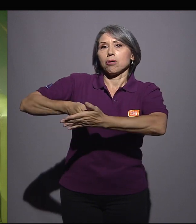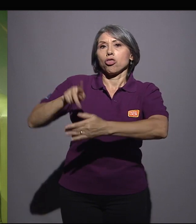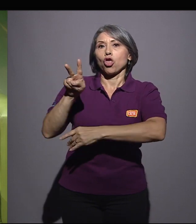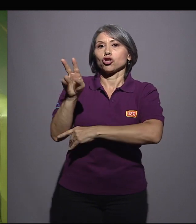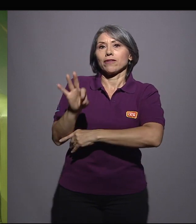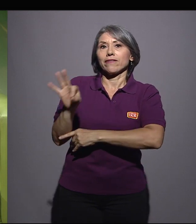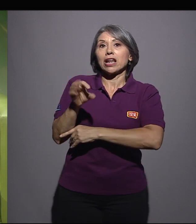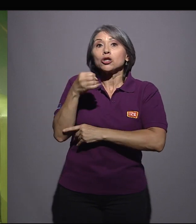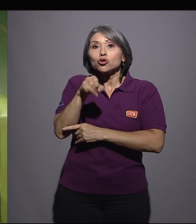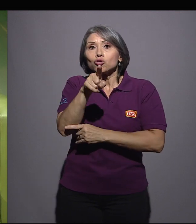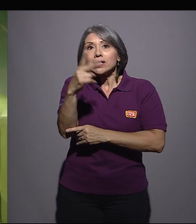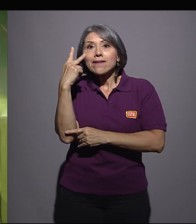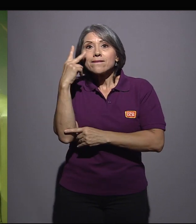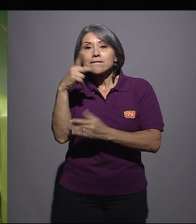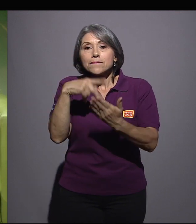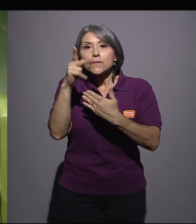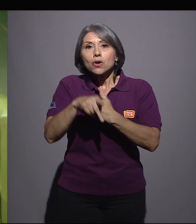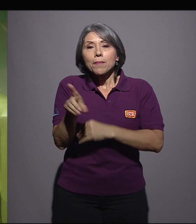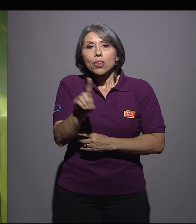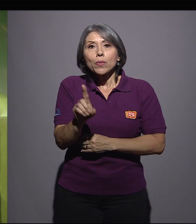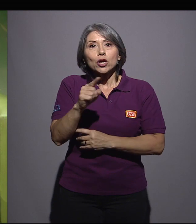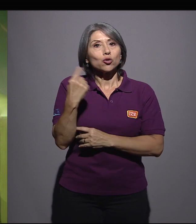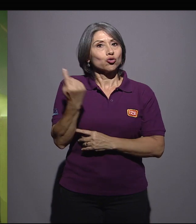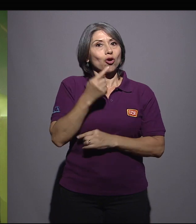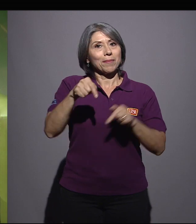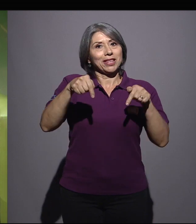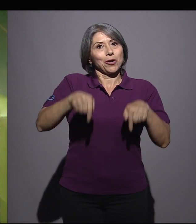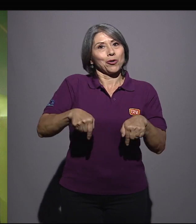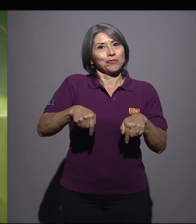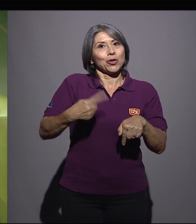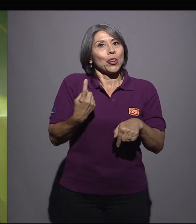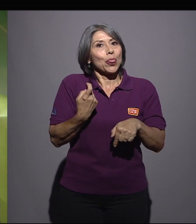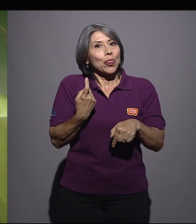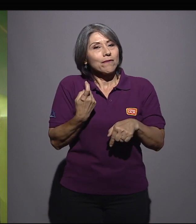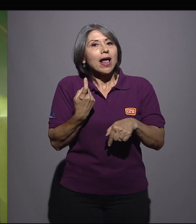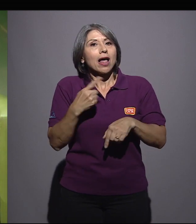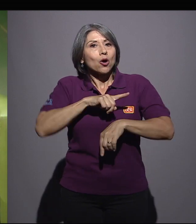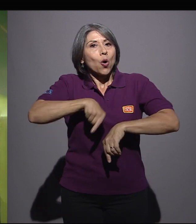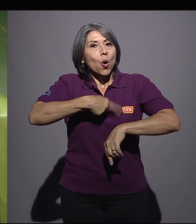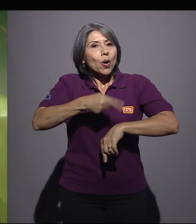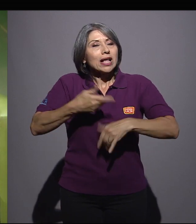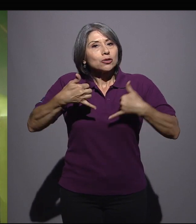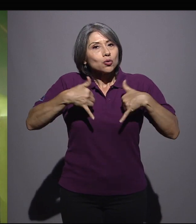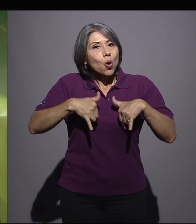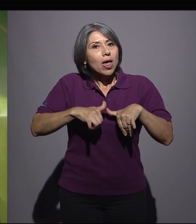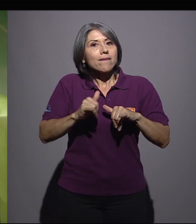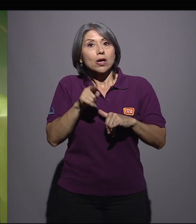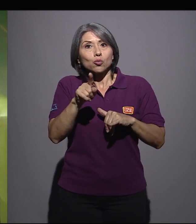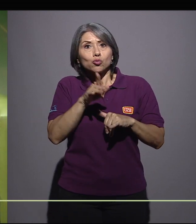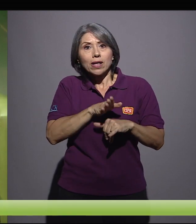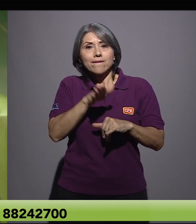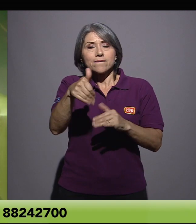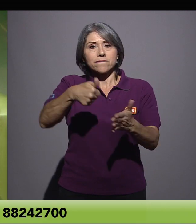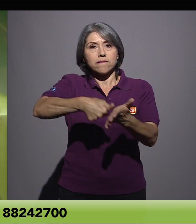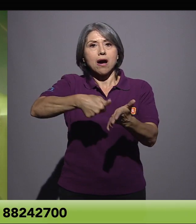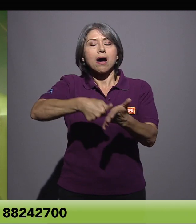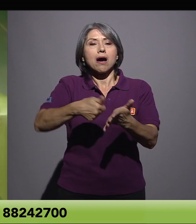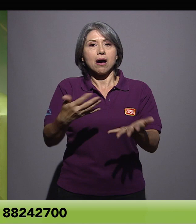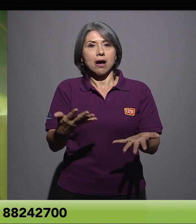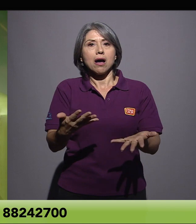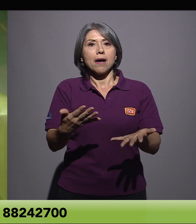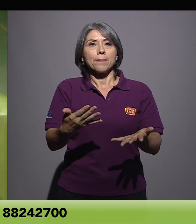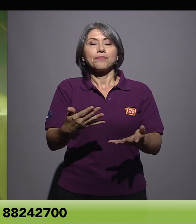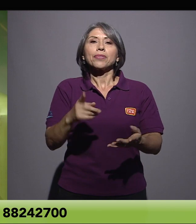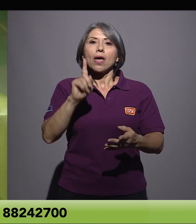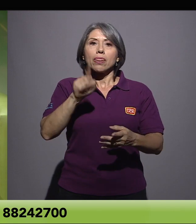la transmisión del domingo, solamente hoy, ¿verdad? Quedan algunas horas todavía para quien vaya a ejercer el voto, pero tomar